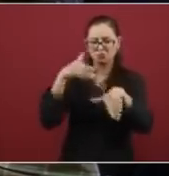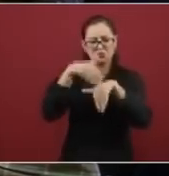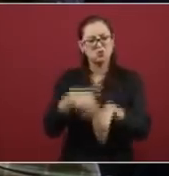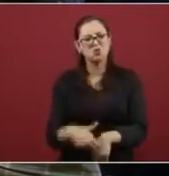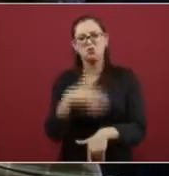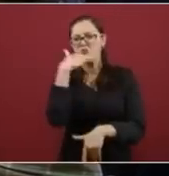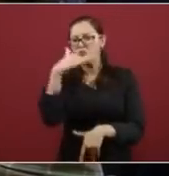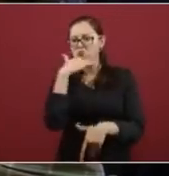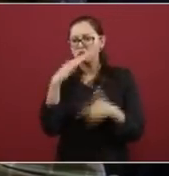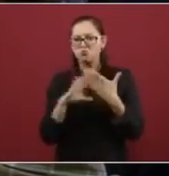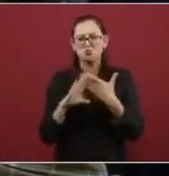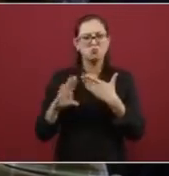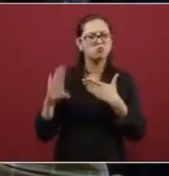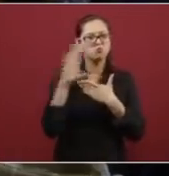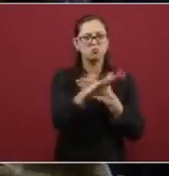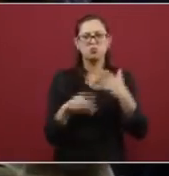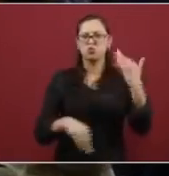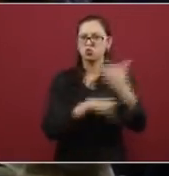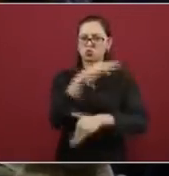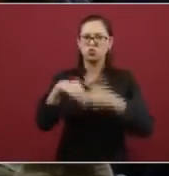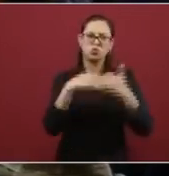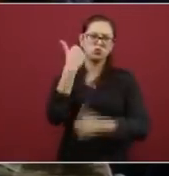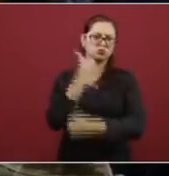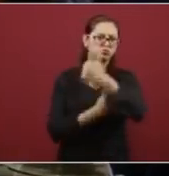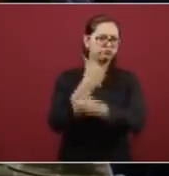haber piso parejo y que